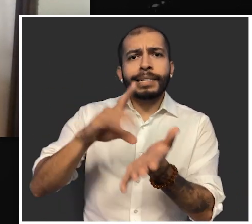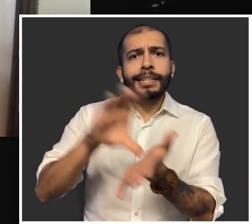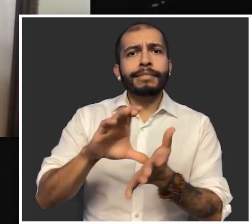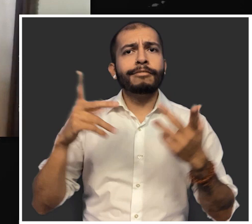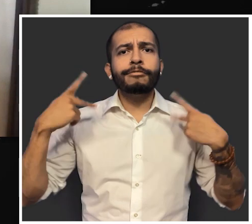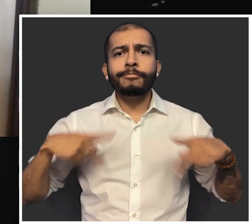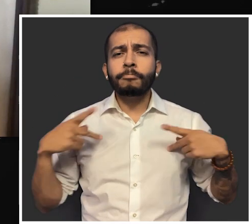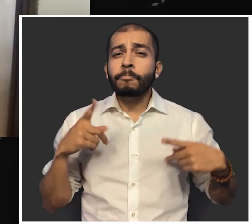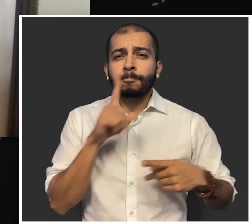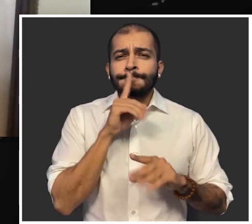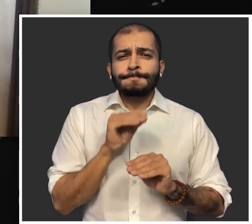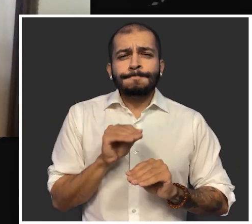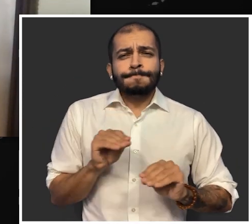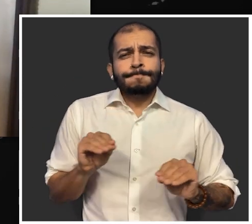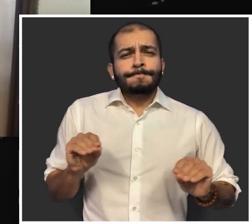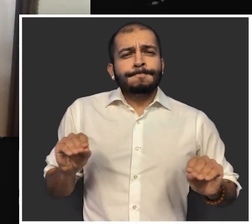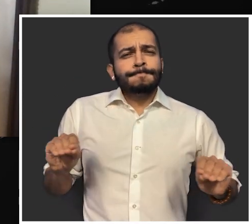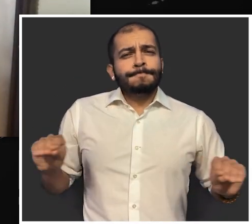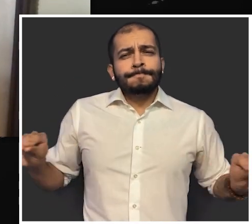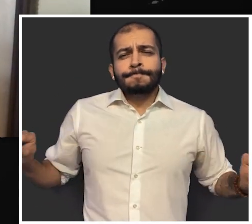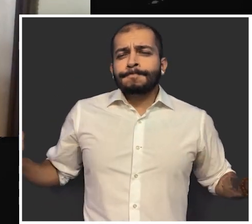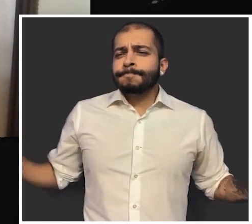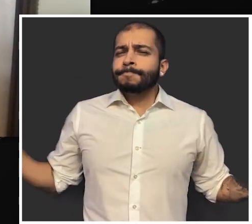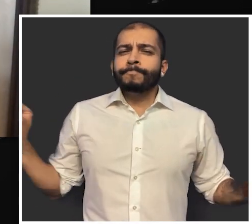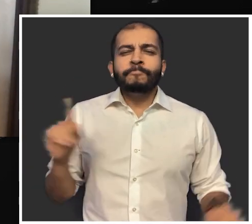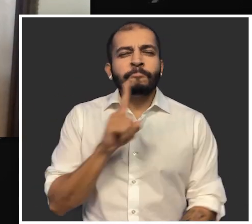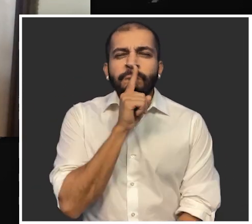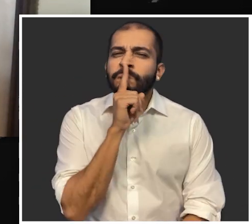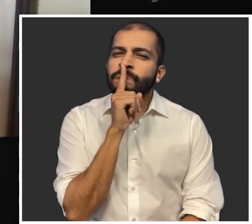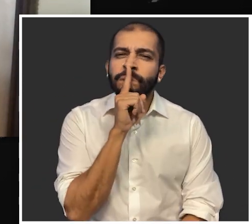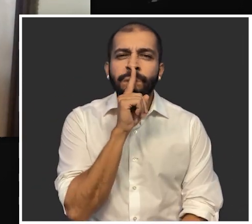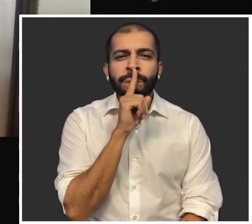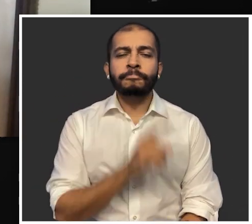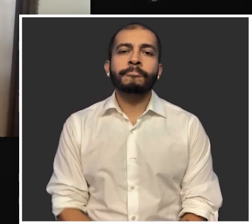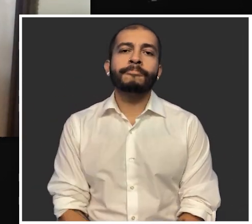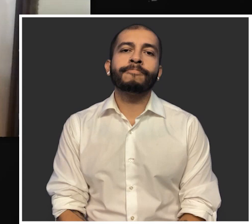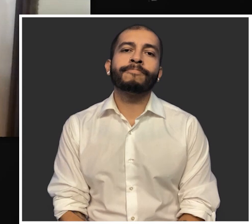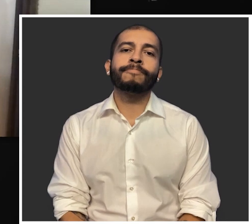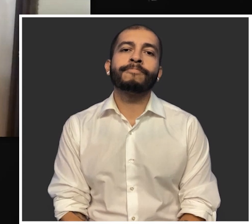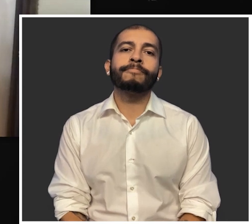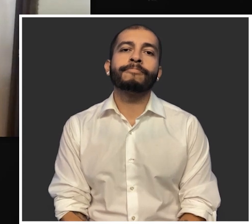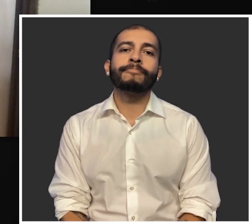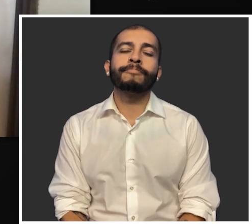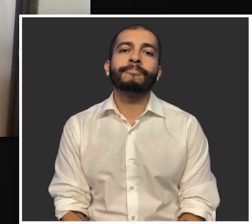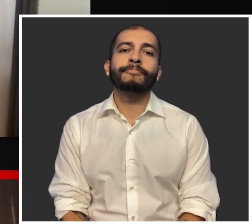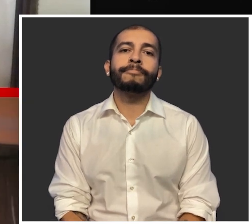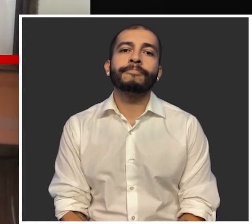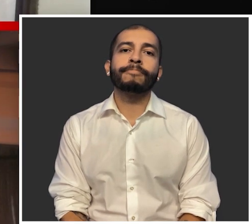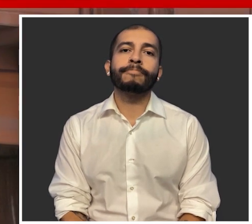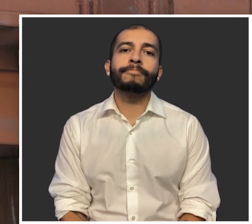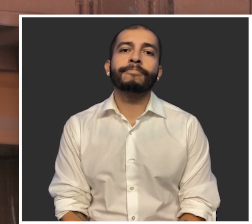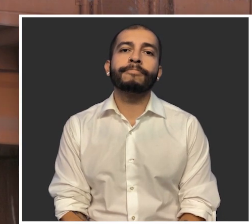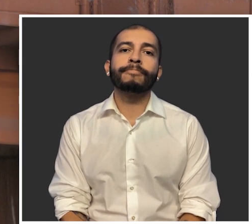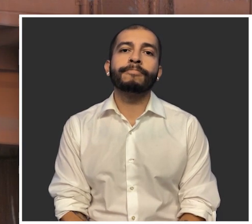de la gente de las aduanas, no hablan de las personas discapacitadas y de las discapacidades que viven quienes cruzan.